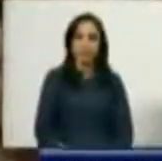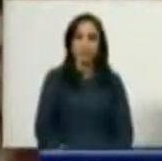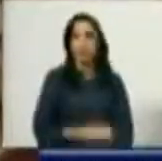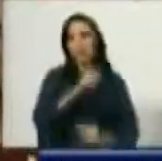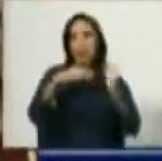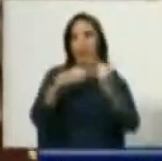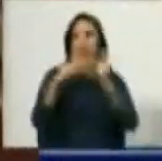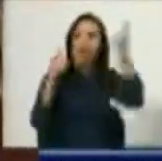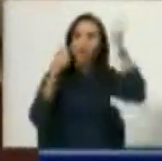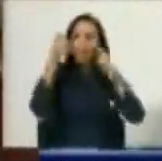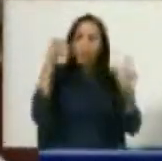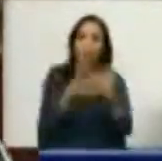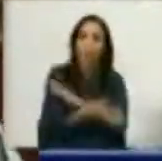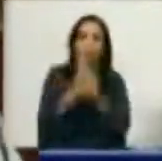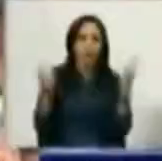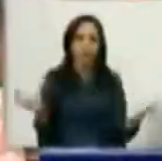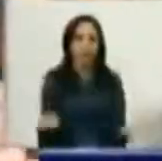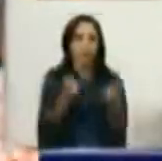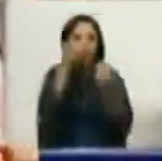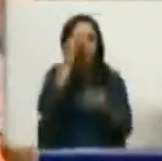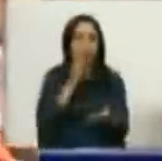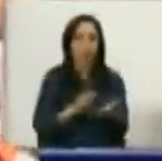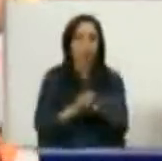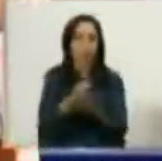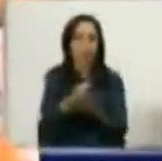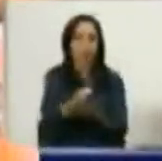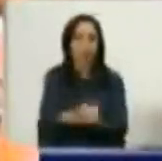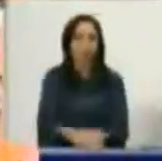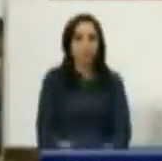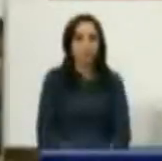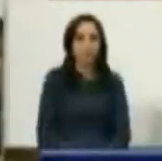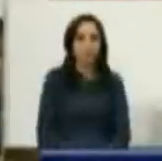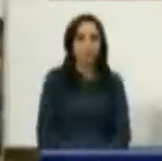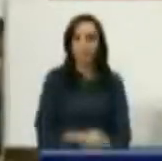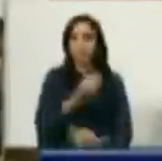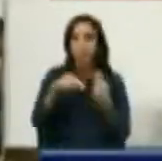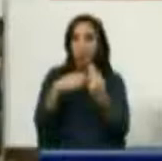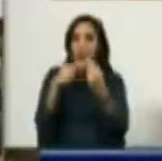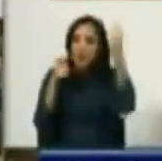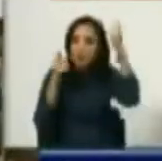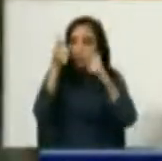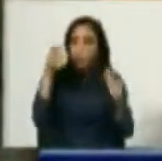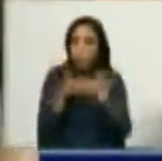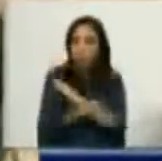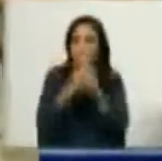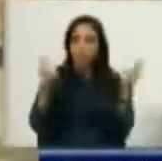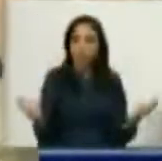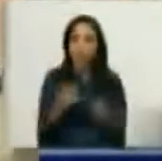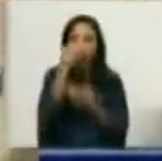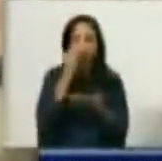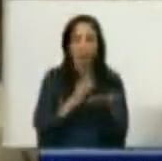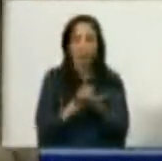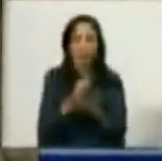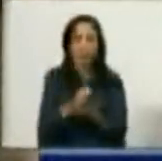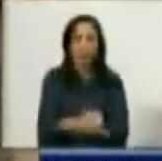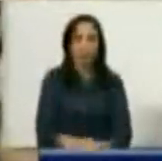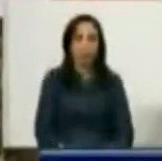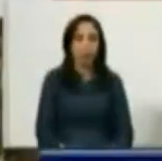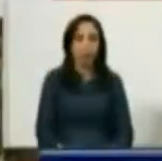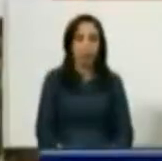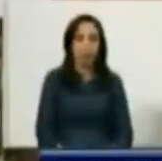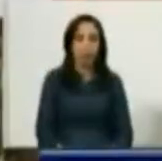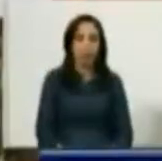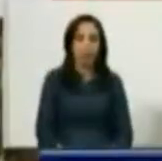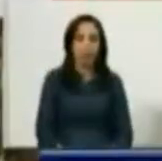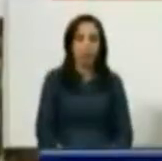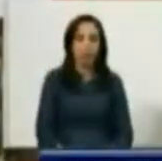numeral chavismo es numeral chavismo es yo